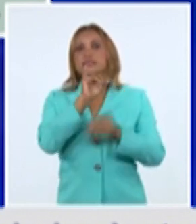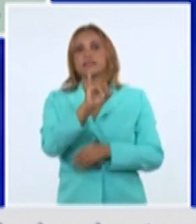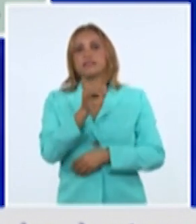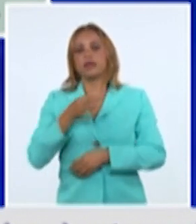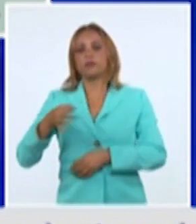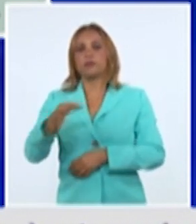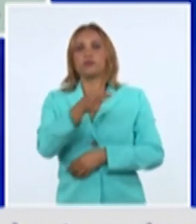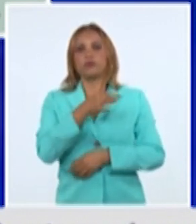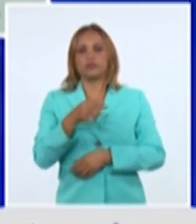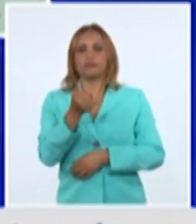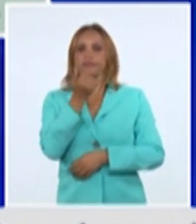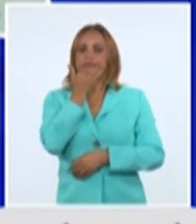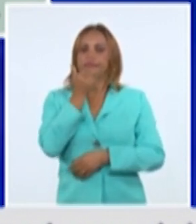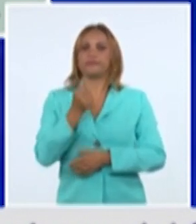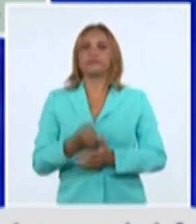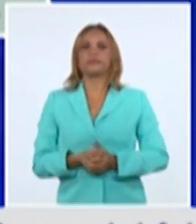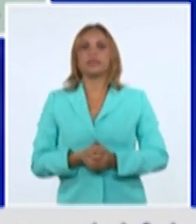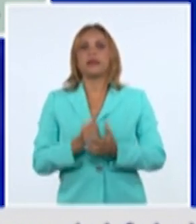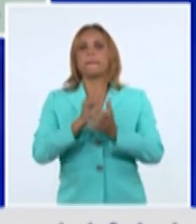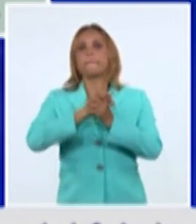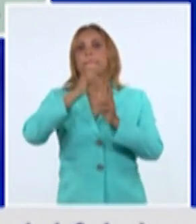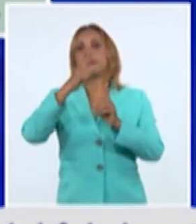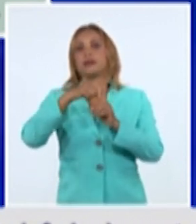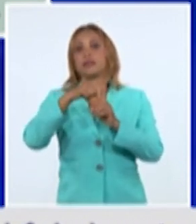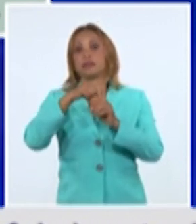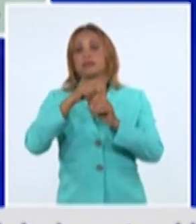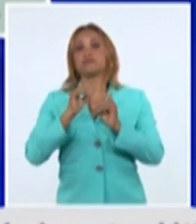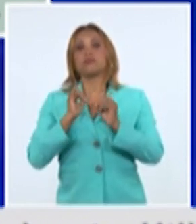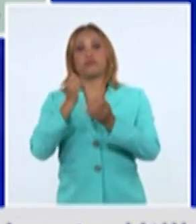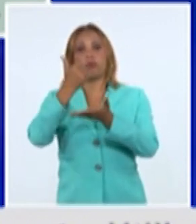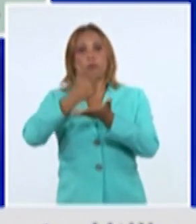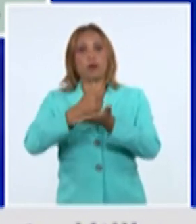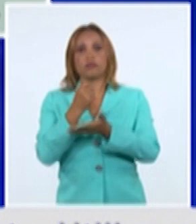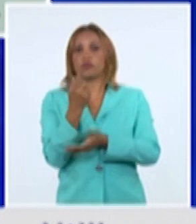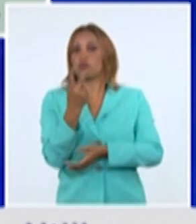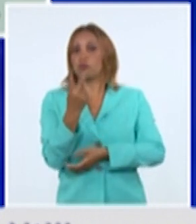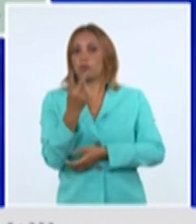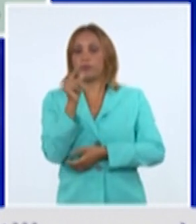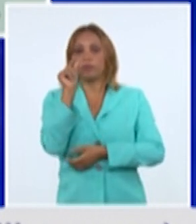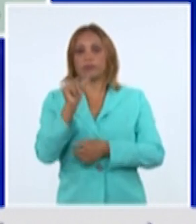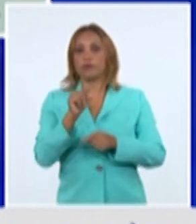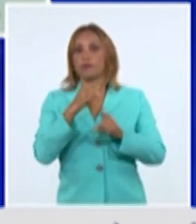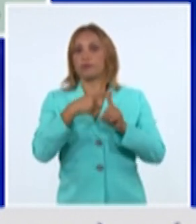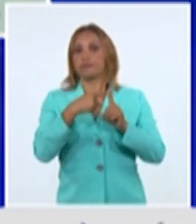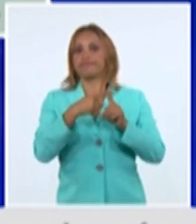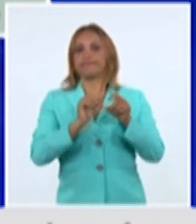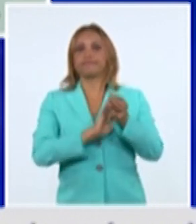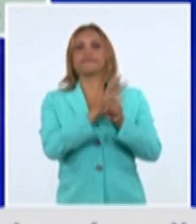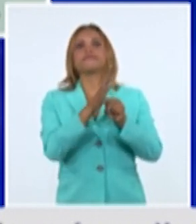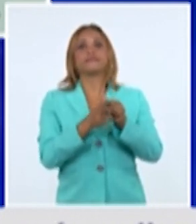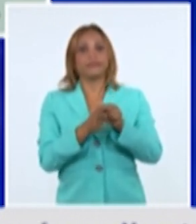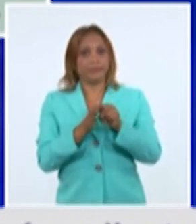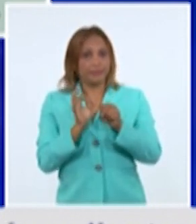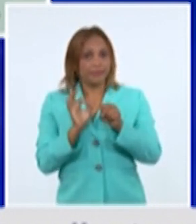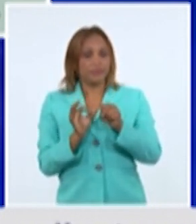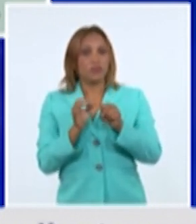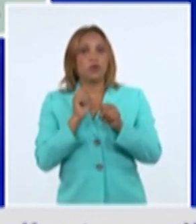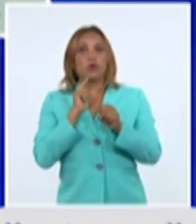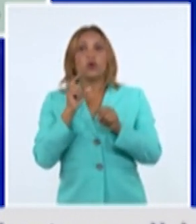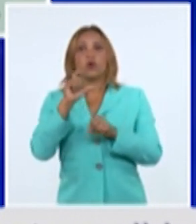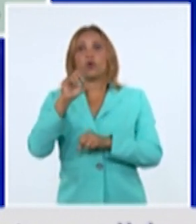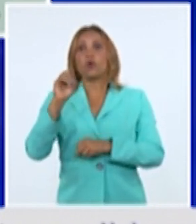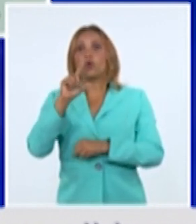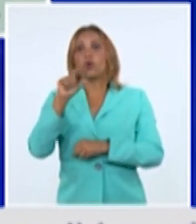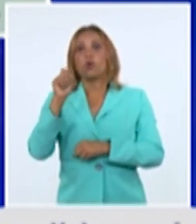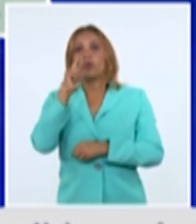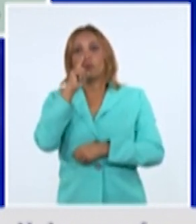13 municipios. Matanzas, hoy la ciudad con solo 2 enfermos de COVID-19, Colón, un caso